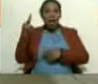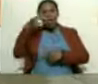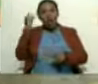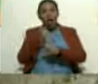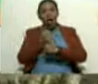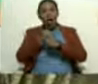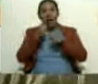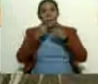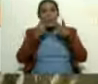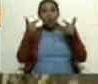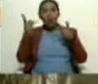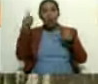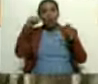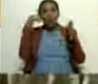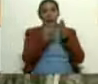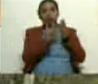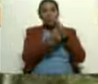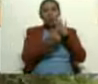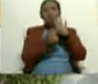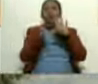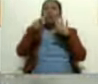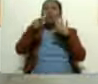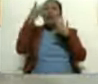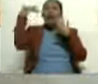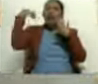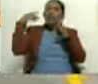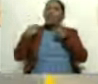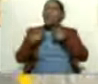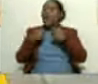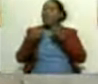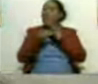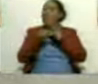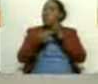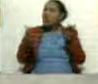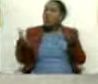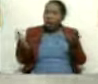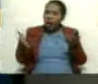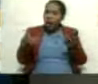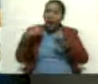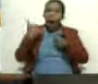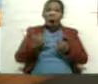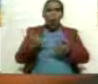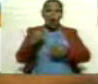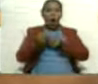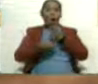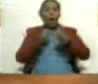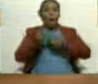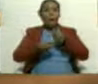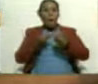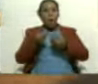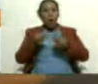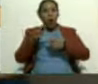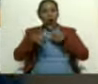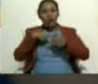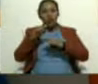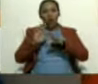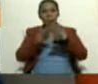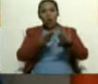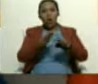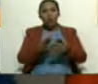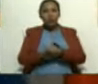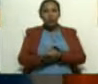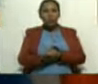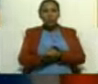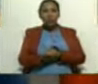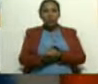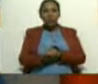Yo quiero que nos des tu testimonio, dónde tú vivías, qué haces y cómo te ha tocado la revolución, compañero. Así es, ciudadano ministro,